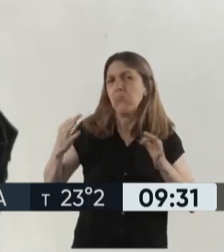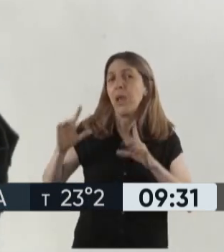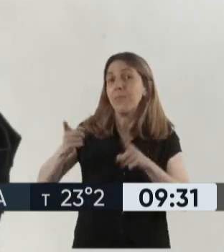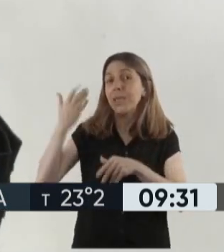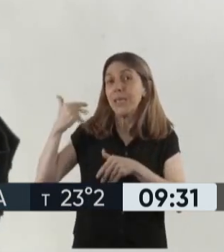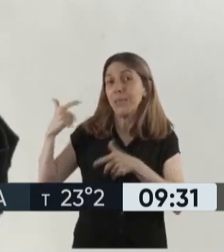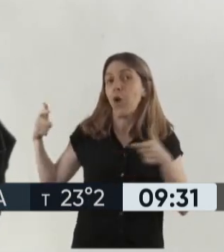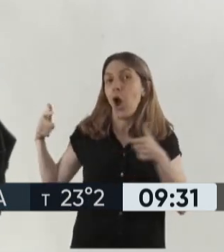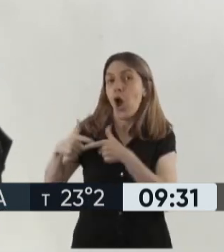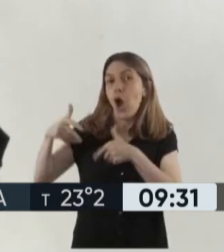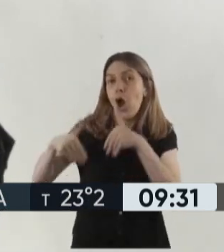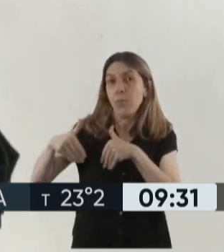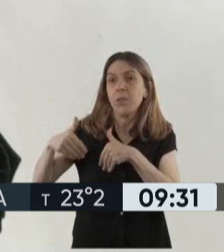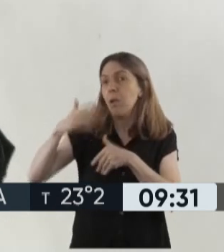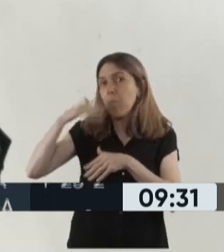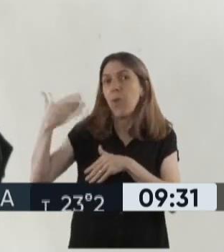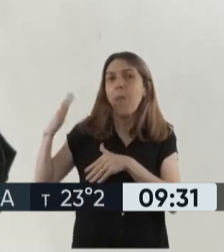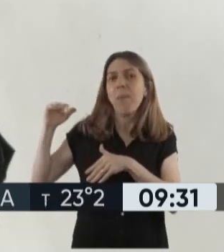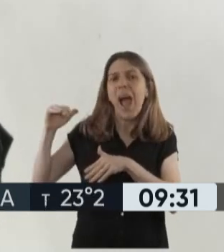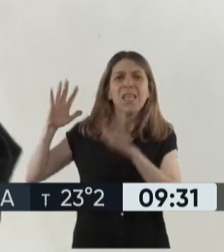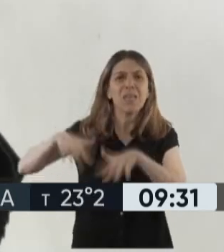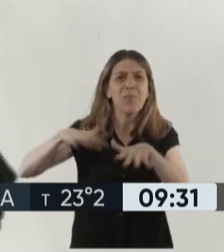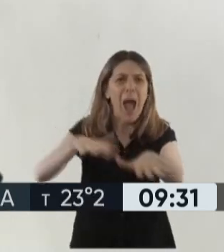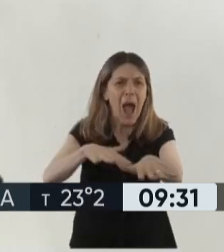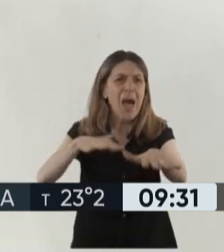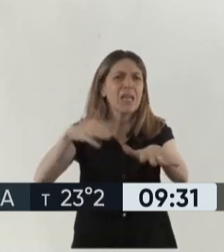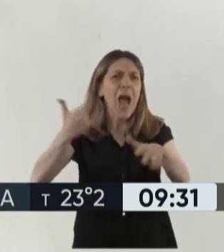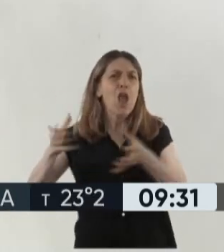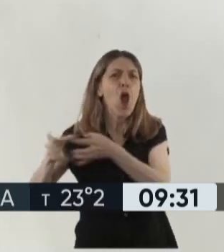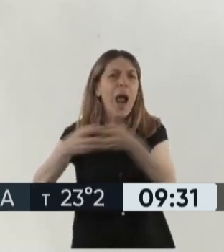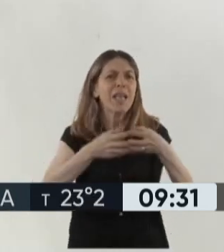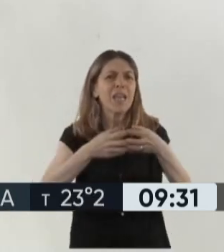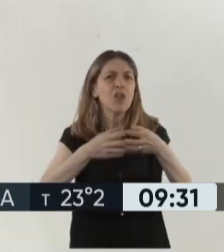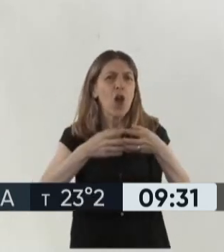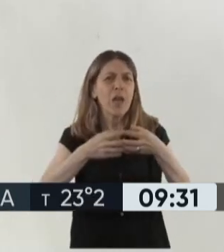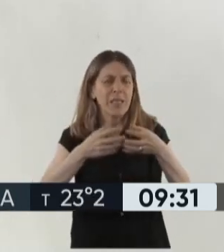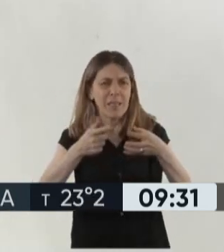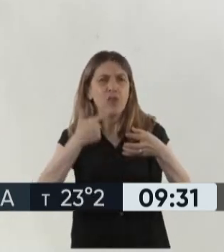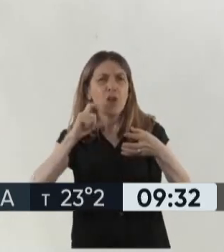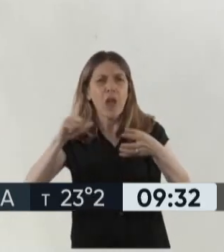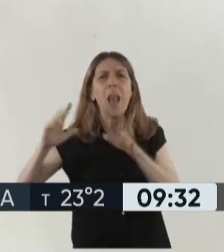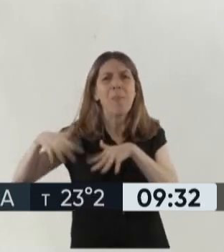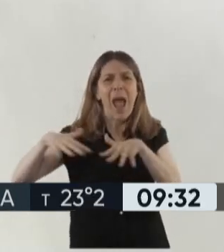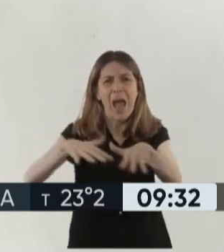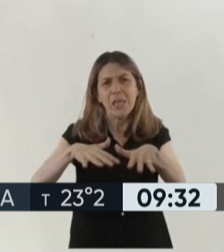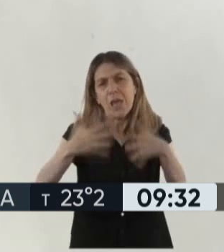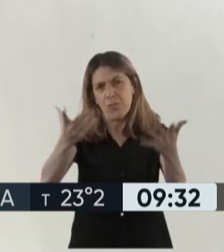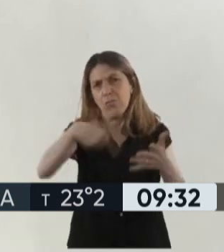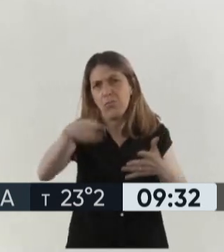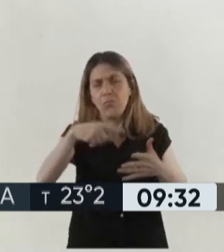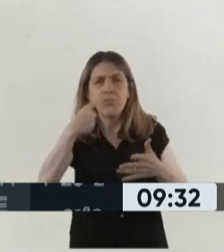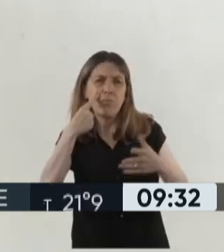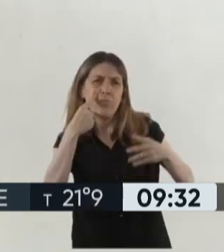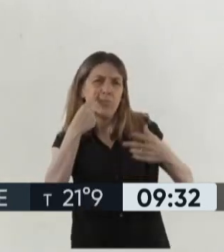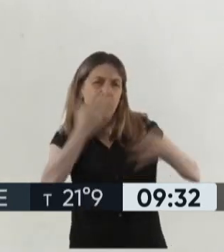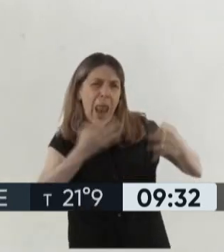martes hubo una importante movilización de organizaciones sociales, creo que la estuvieron monitoreando, bueno, como corresponde. ¿Hicieron algún